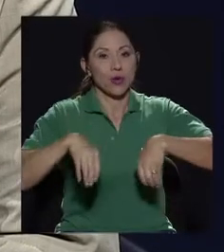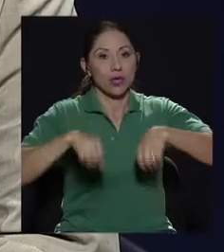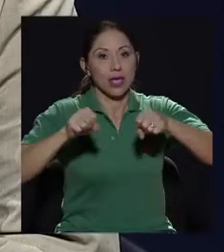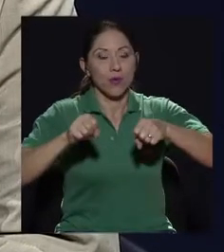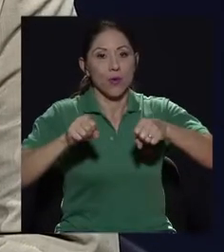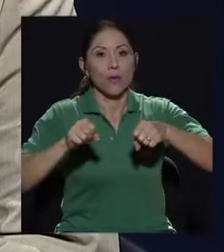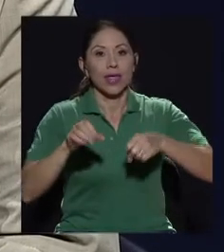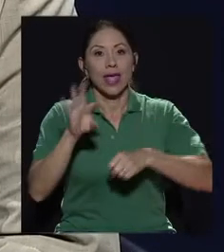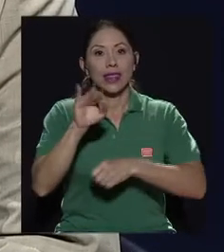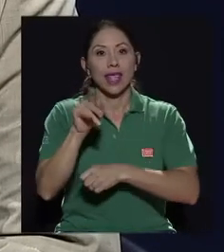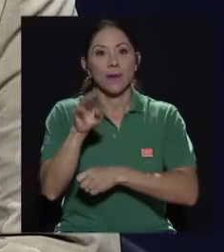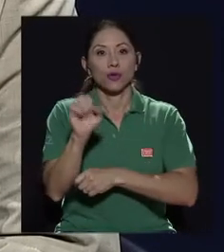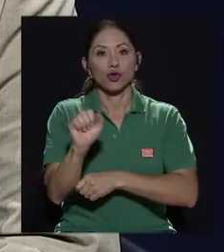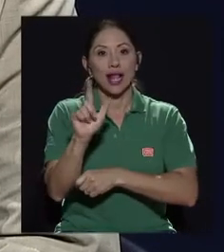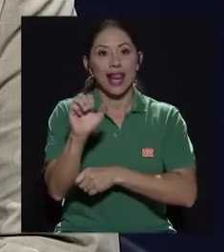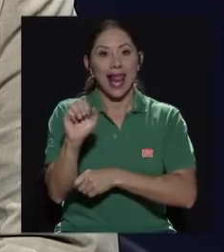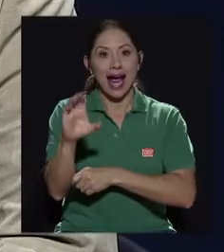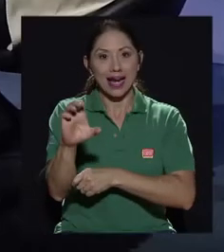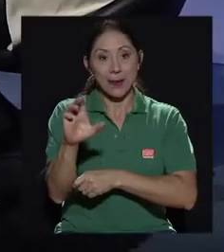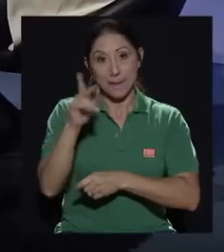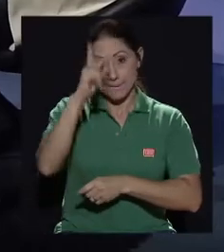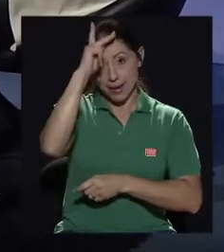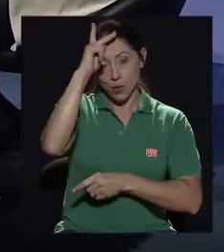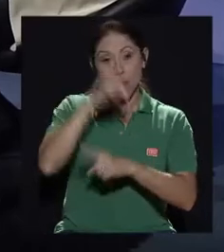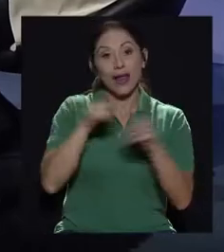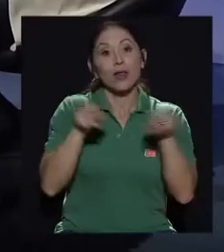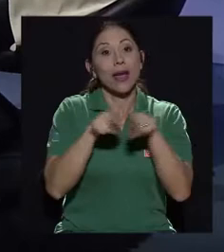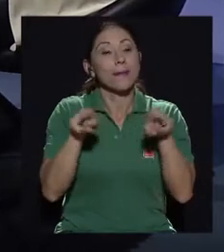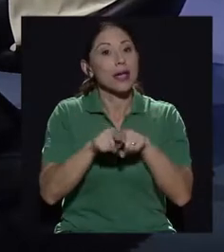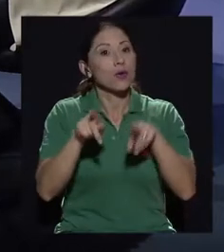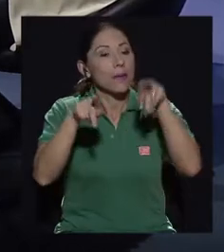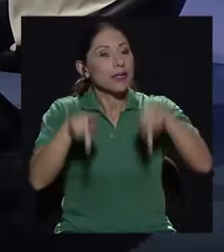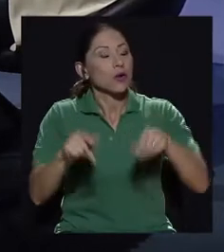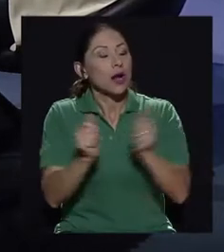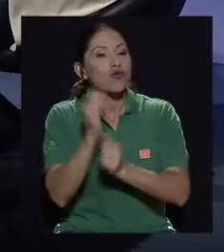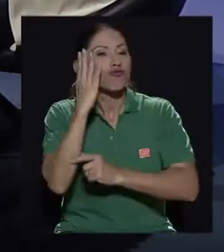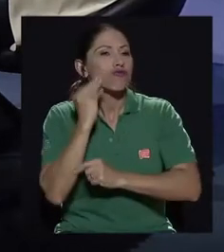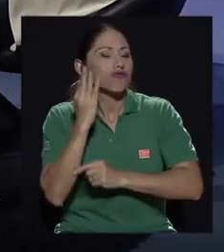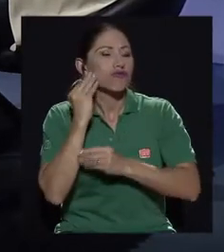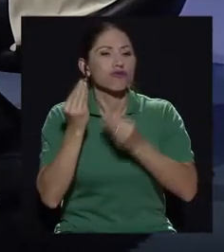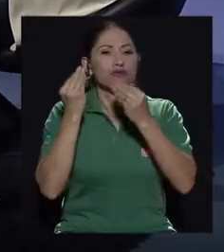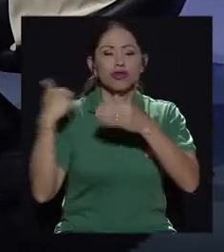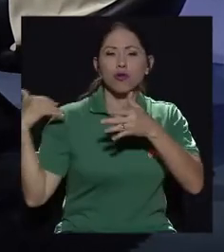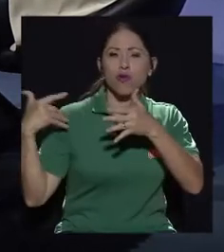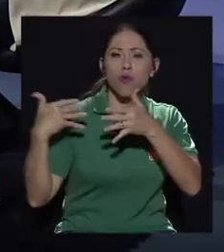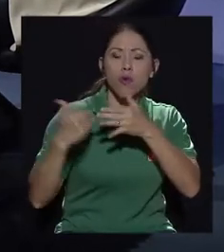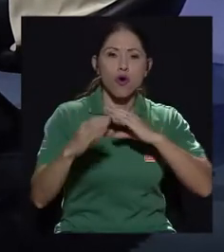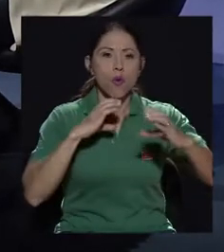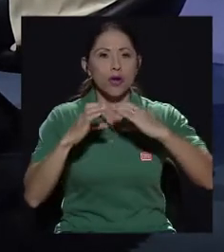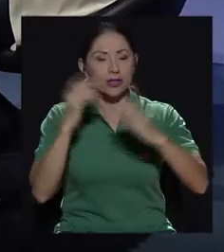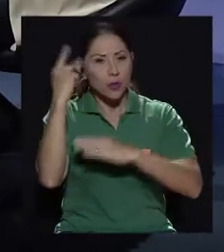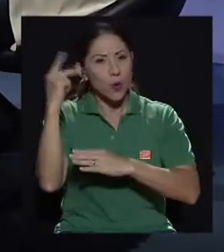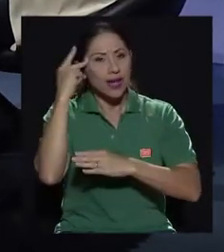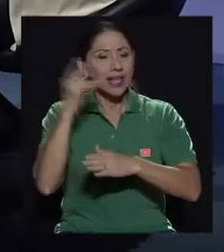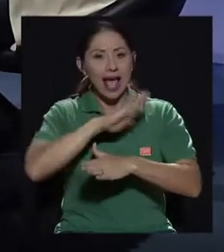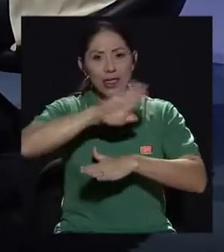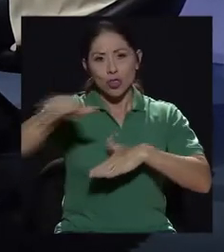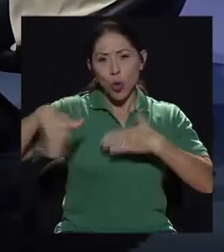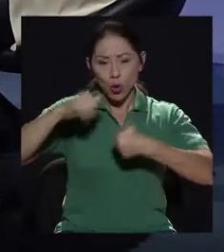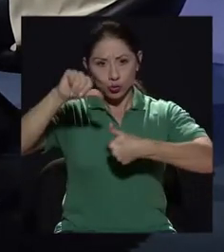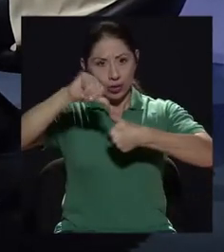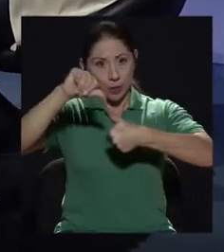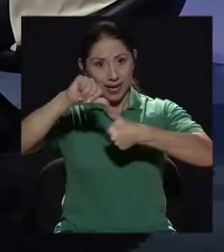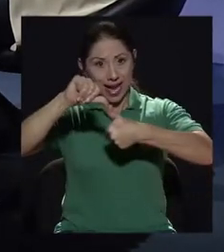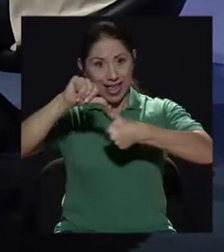ejecutivo de the most luck perú pero además es una persona con amplia experiencia en comunicación política en todo centroamérica